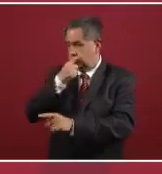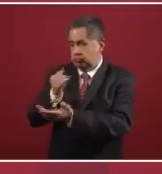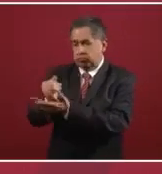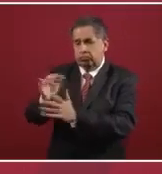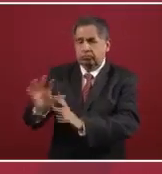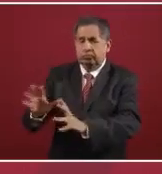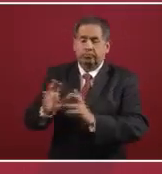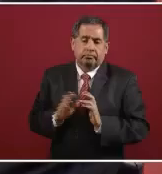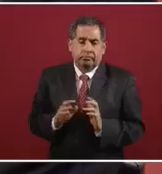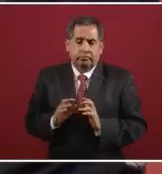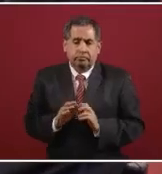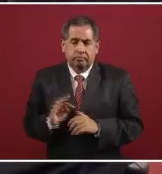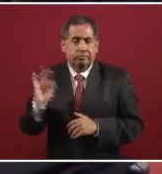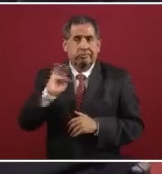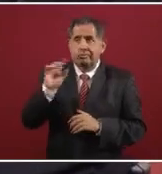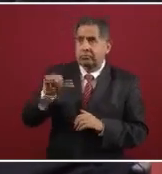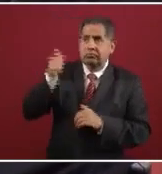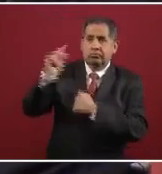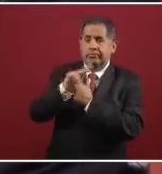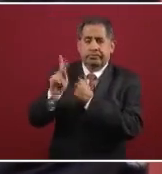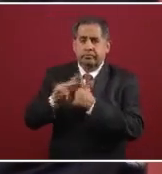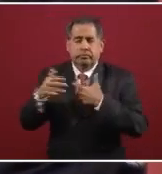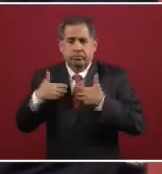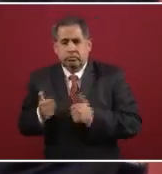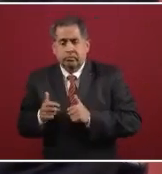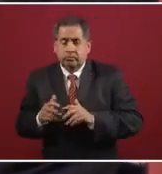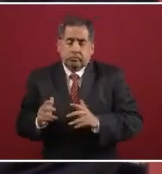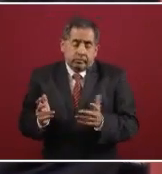mejor no se entienda en otras partes.